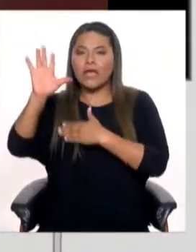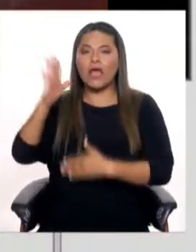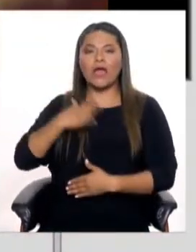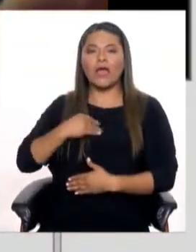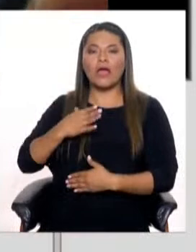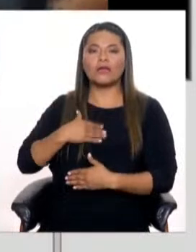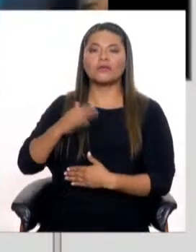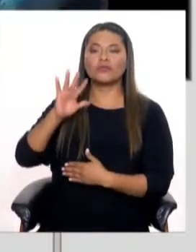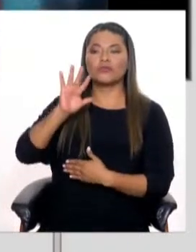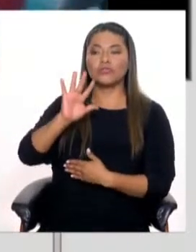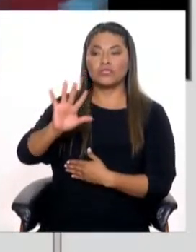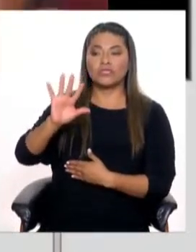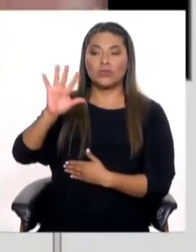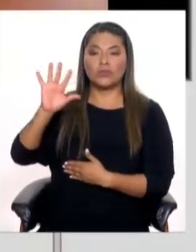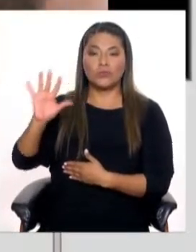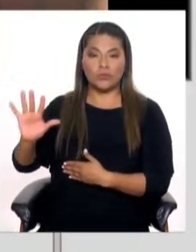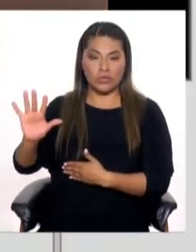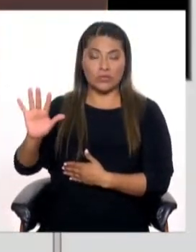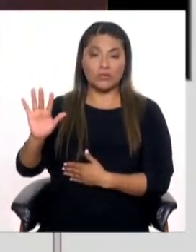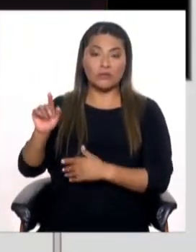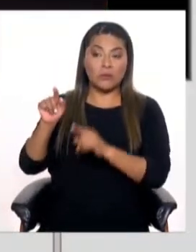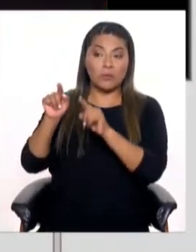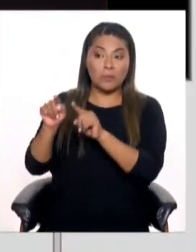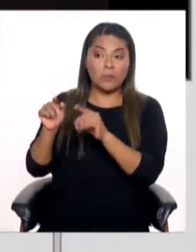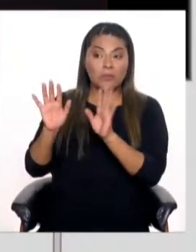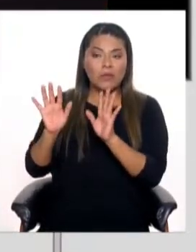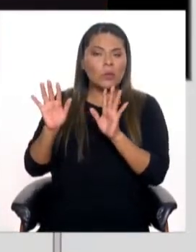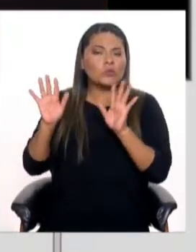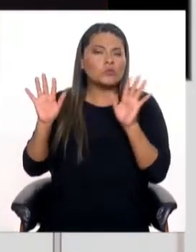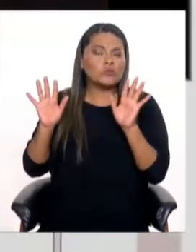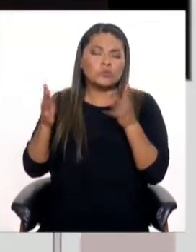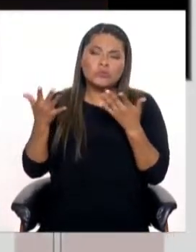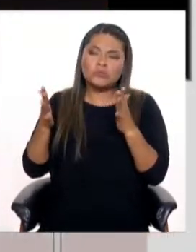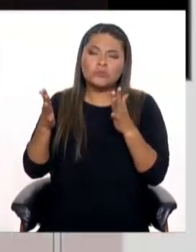edad. Afortunadamente, solamente sería...